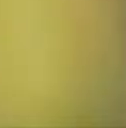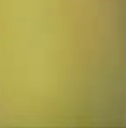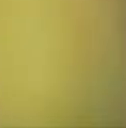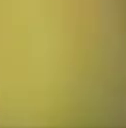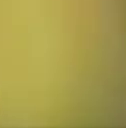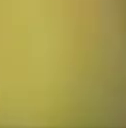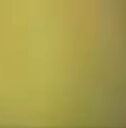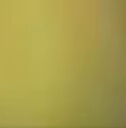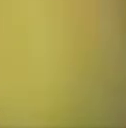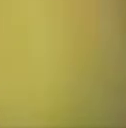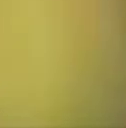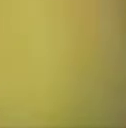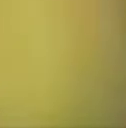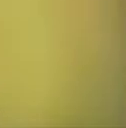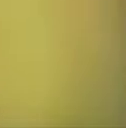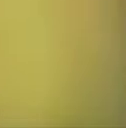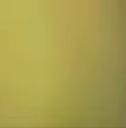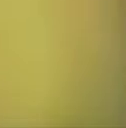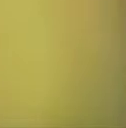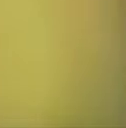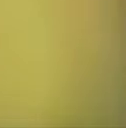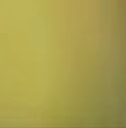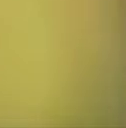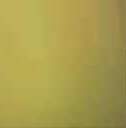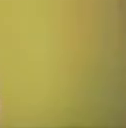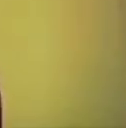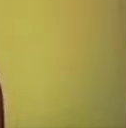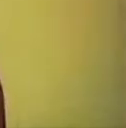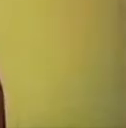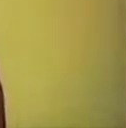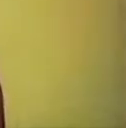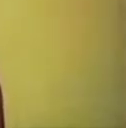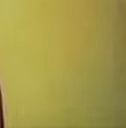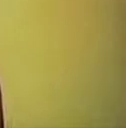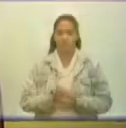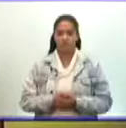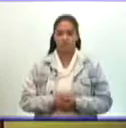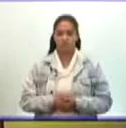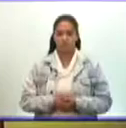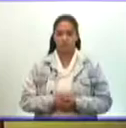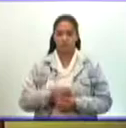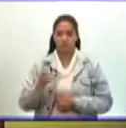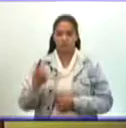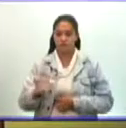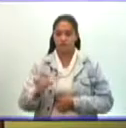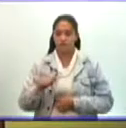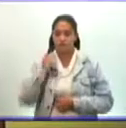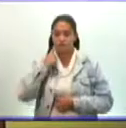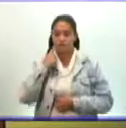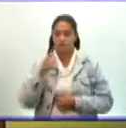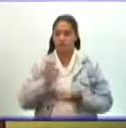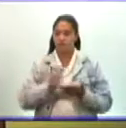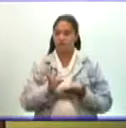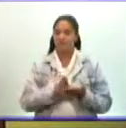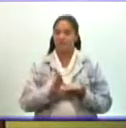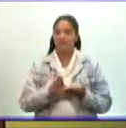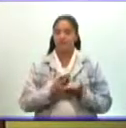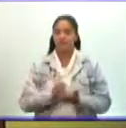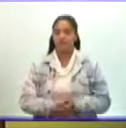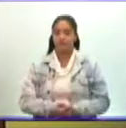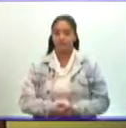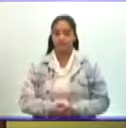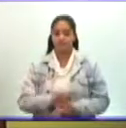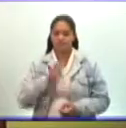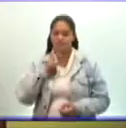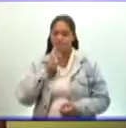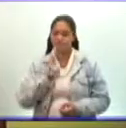Vamos entonces a realizar un próximo ejercicio que aparece en su libro de texto. Pero quiero hacer un comentario con